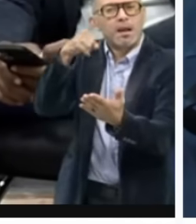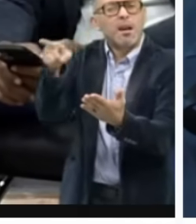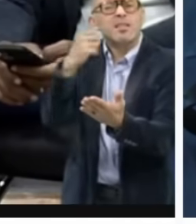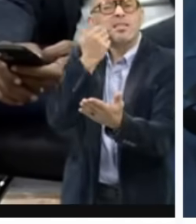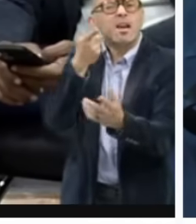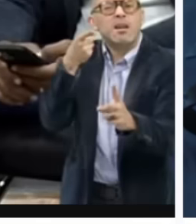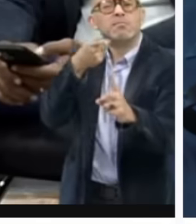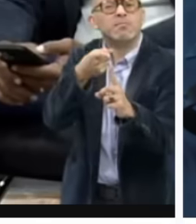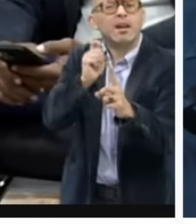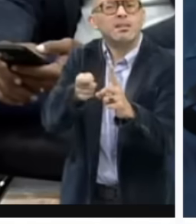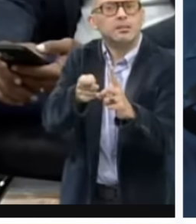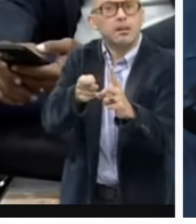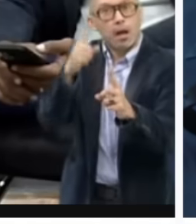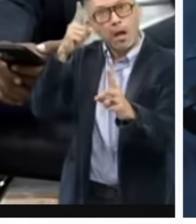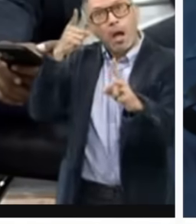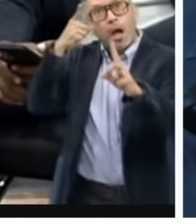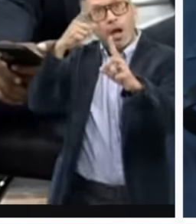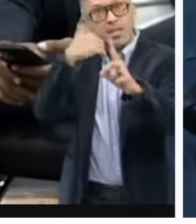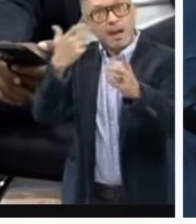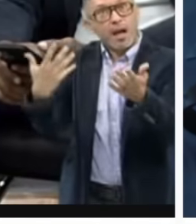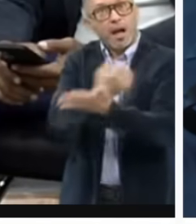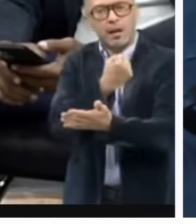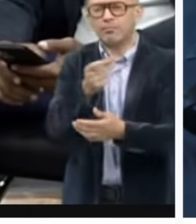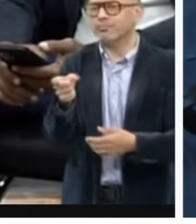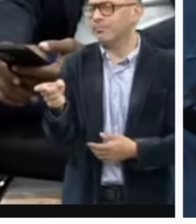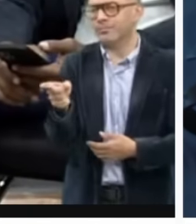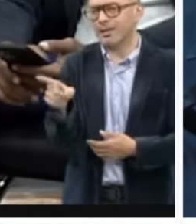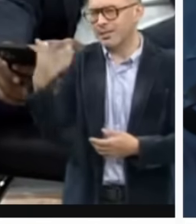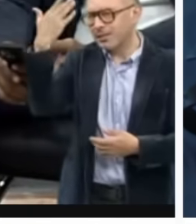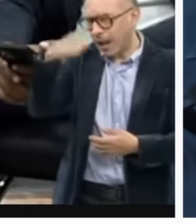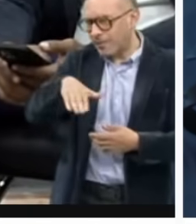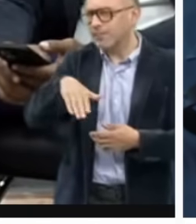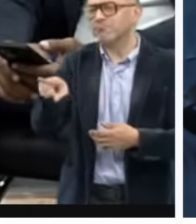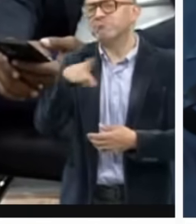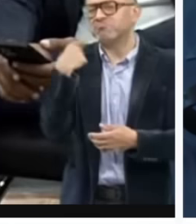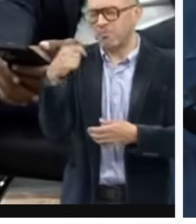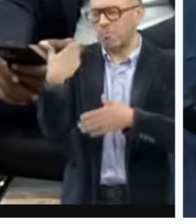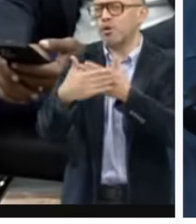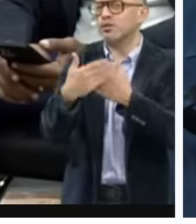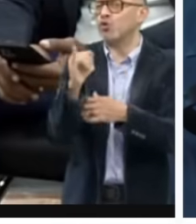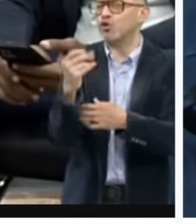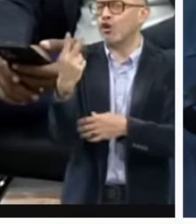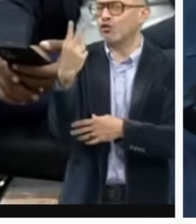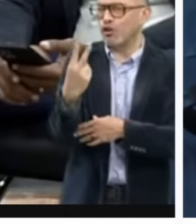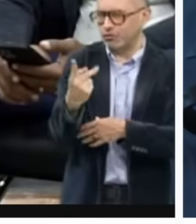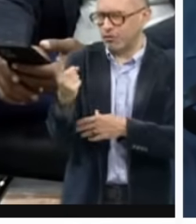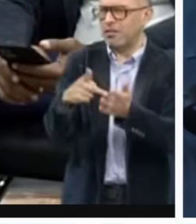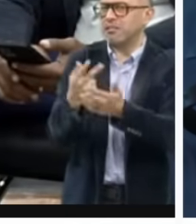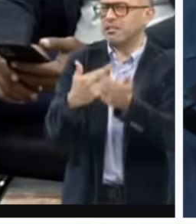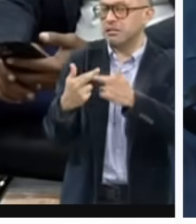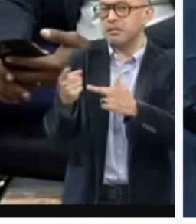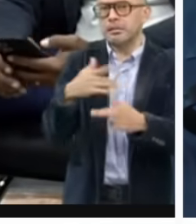claro que el propósito no es ganar, porque él va a regresar el 2 de junio. Le preocupa mucho que la silla sigue estando ahí cuando él